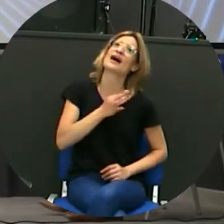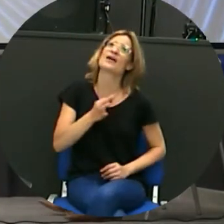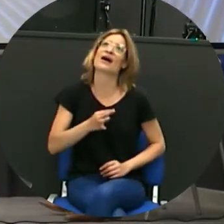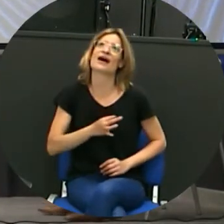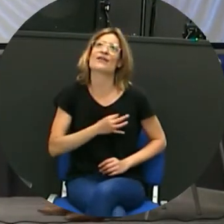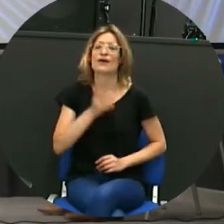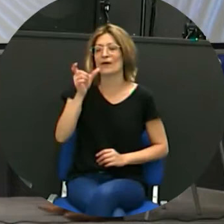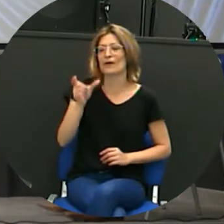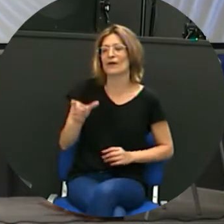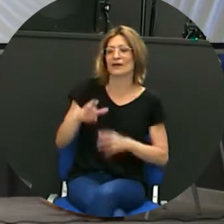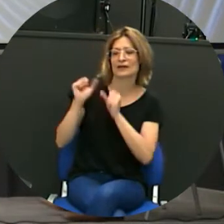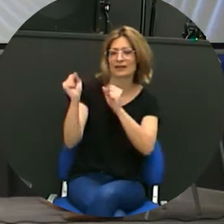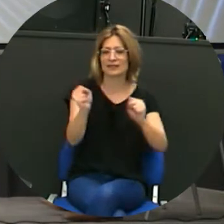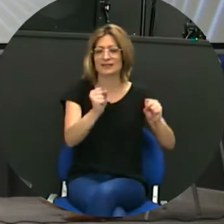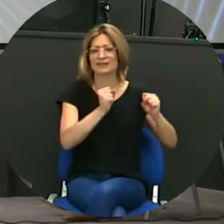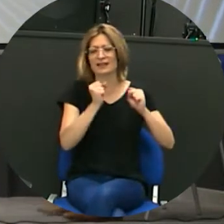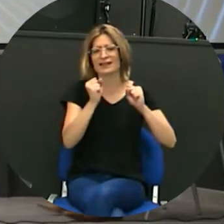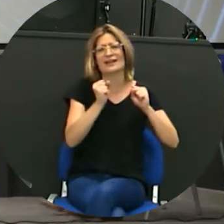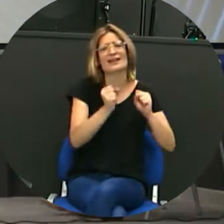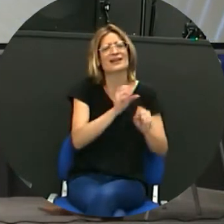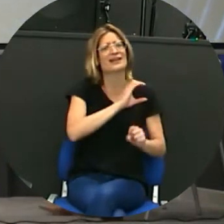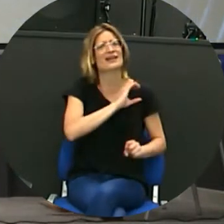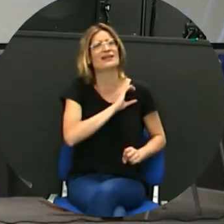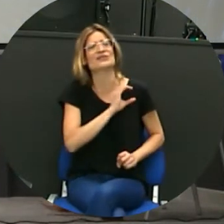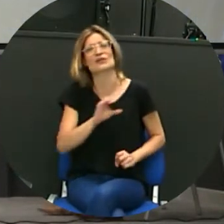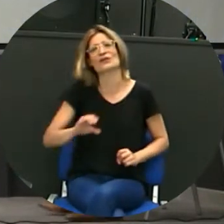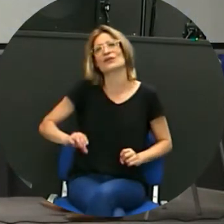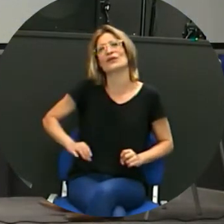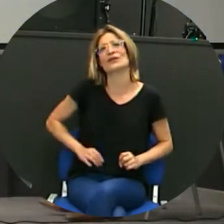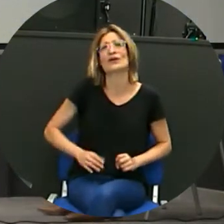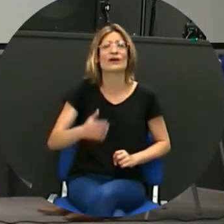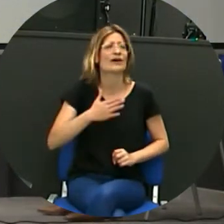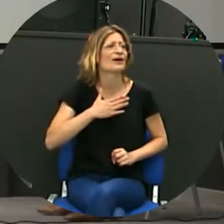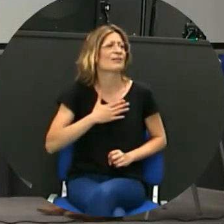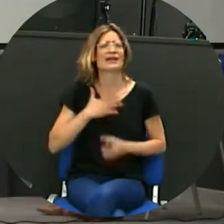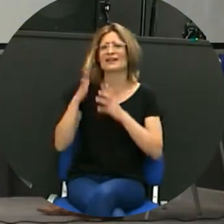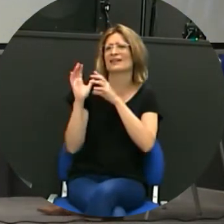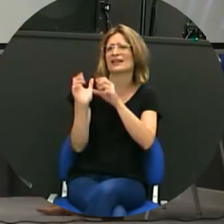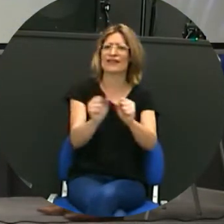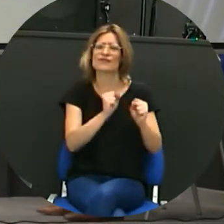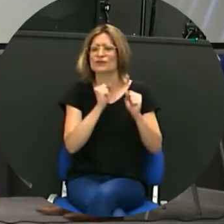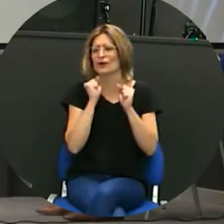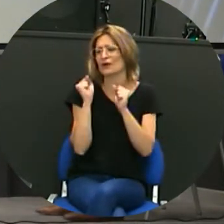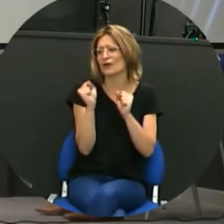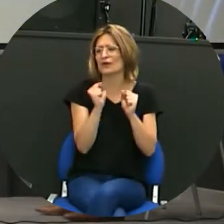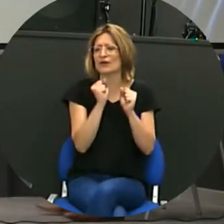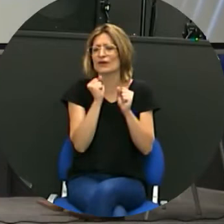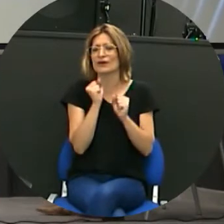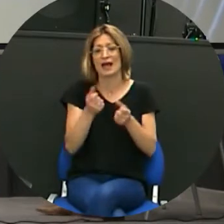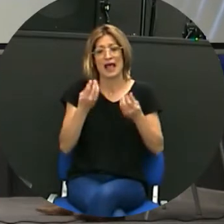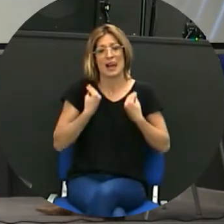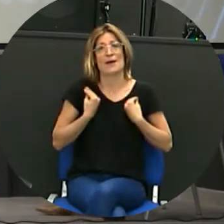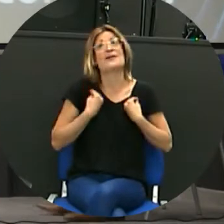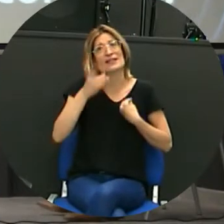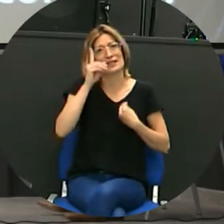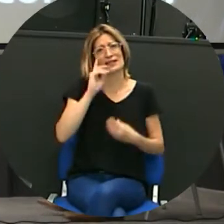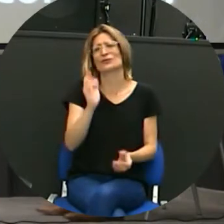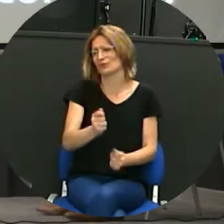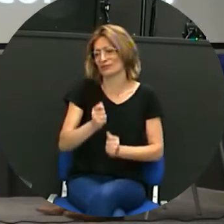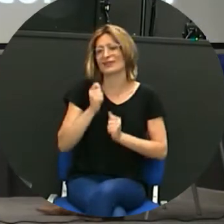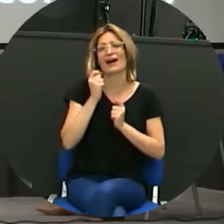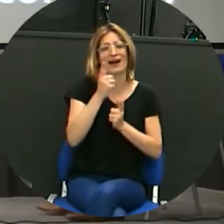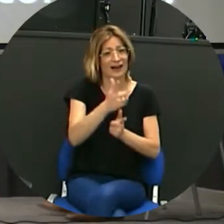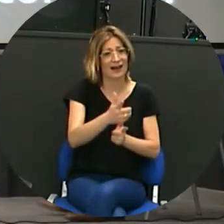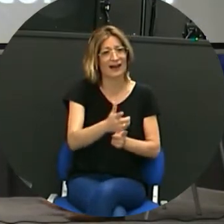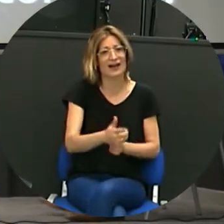y Salvador. Eres Cristo, mi Redentor, dador de